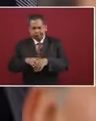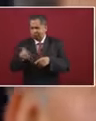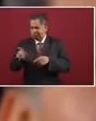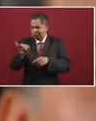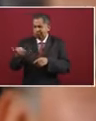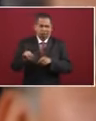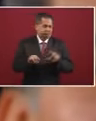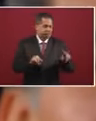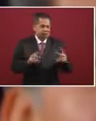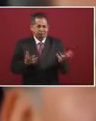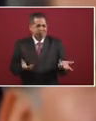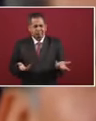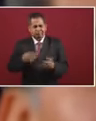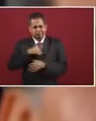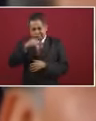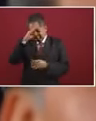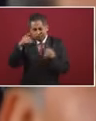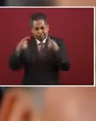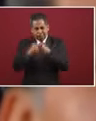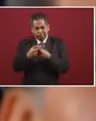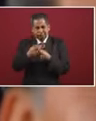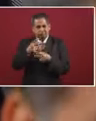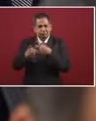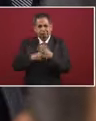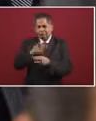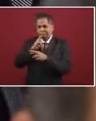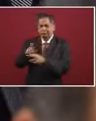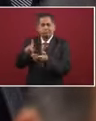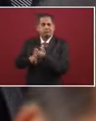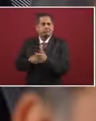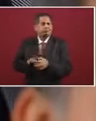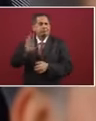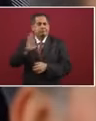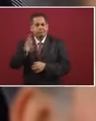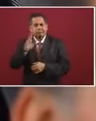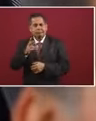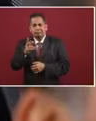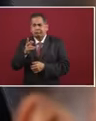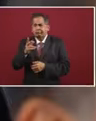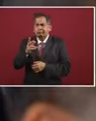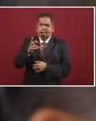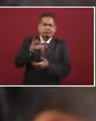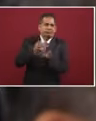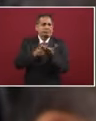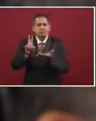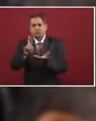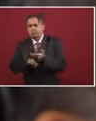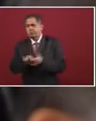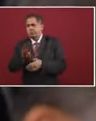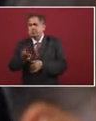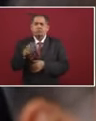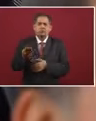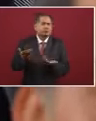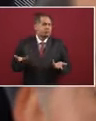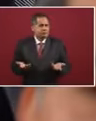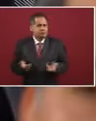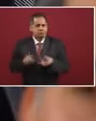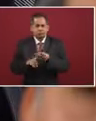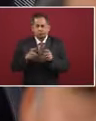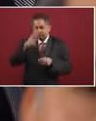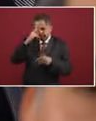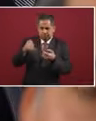que estas respuestas son una especie de doble estándar? ¿Dónde pinta México la